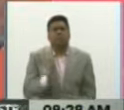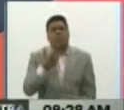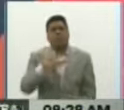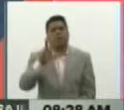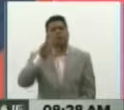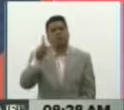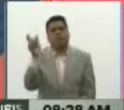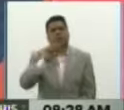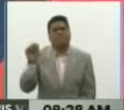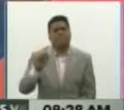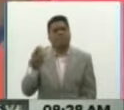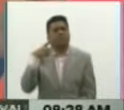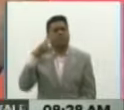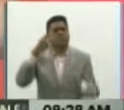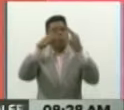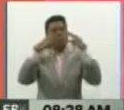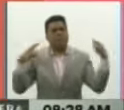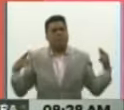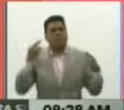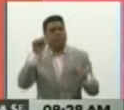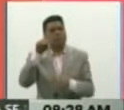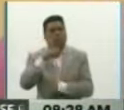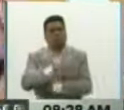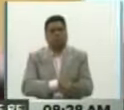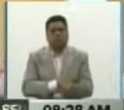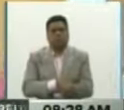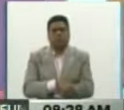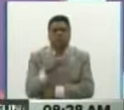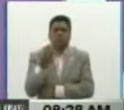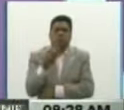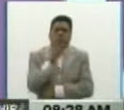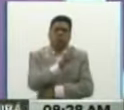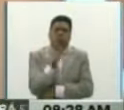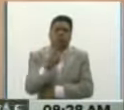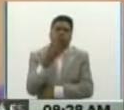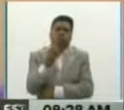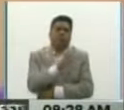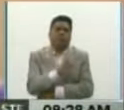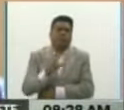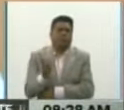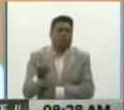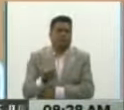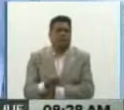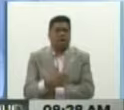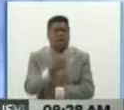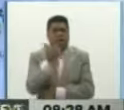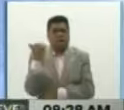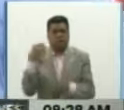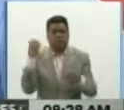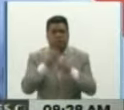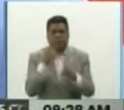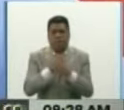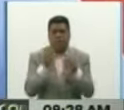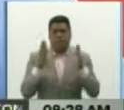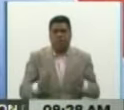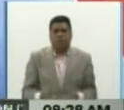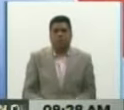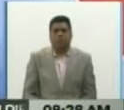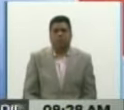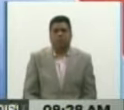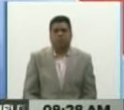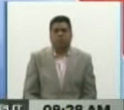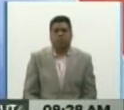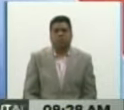montaron un campamento prácticamente. Pero de la cuenta gota, tampoco es que era un gentío. Sí. ¿Quiénes son ellos entonces? Esos trabajadores son los que le llamamos